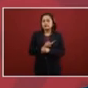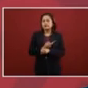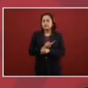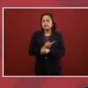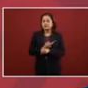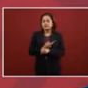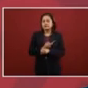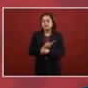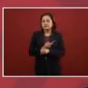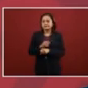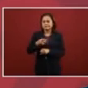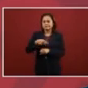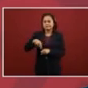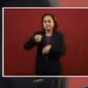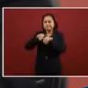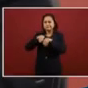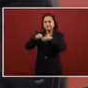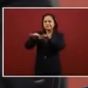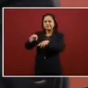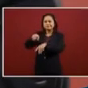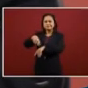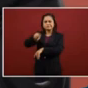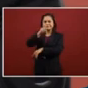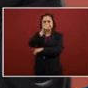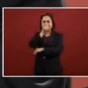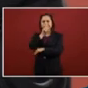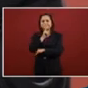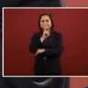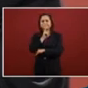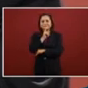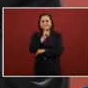falso. O sea,